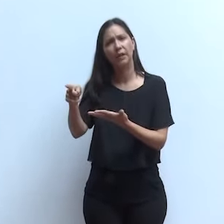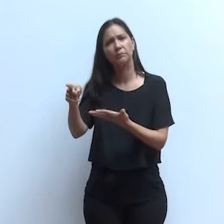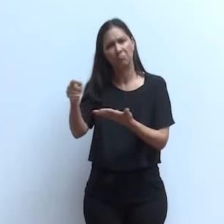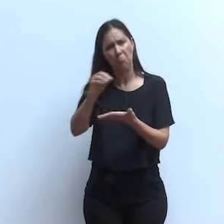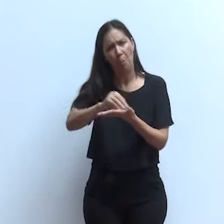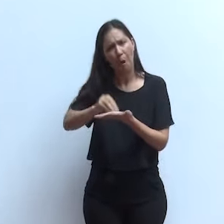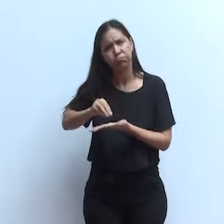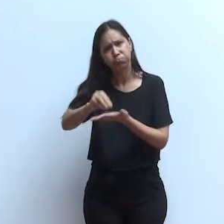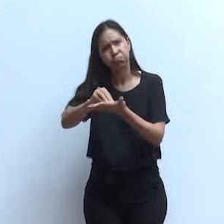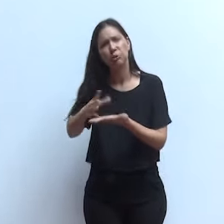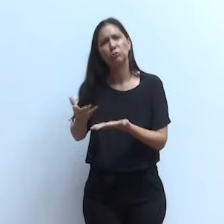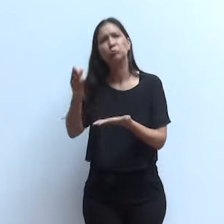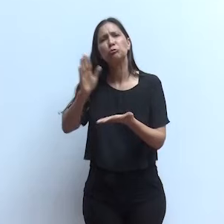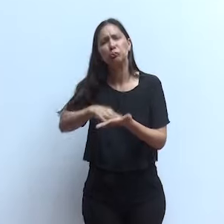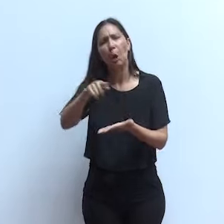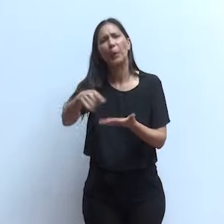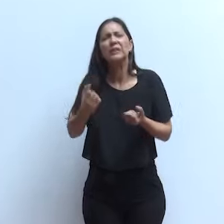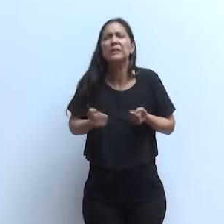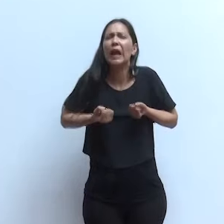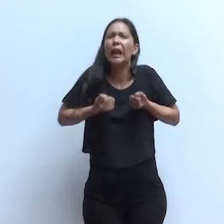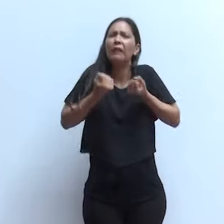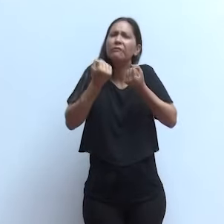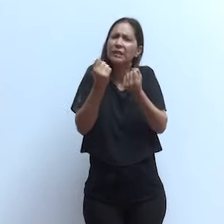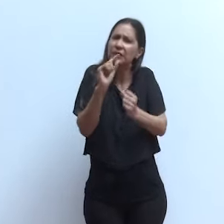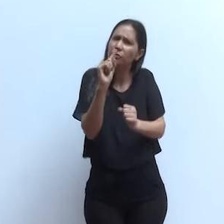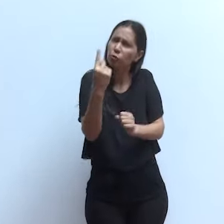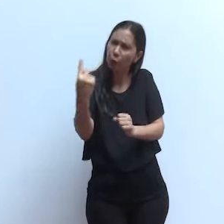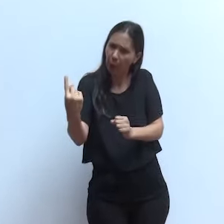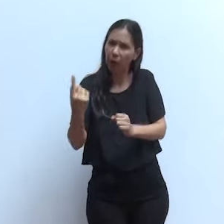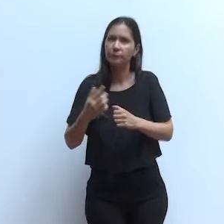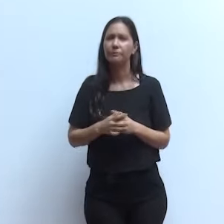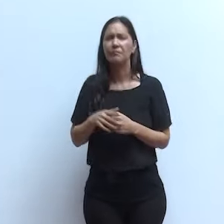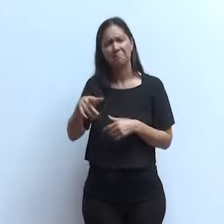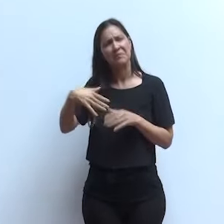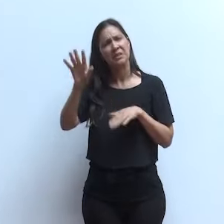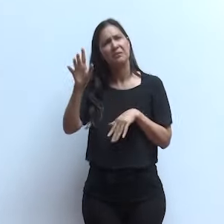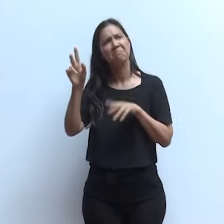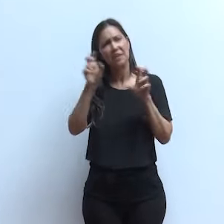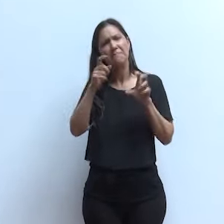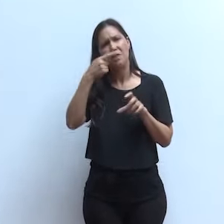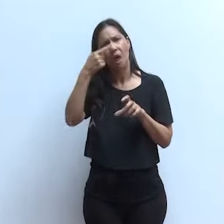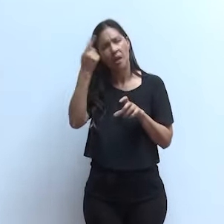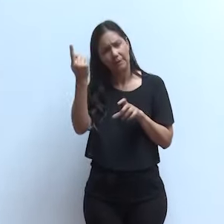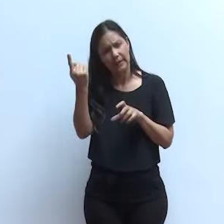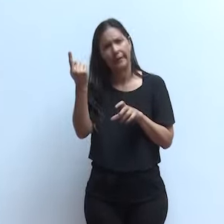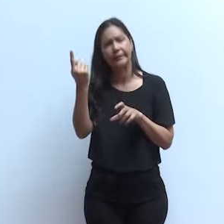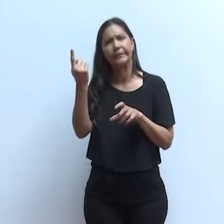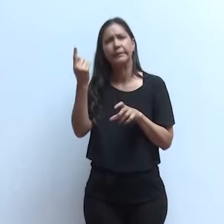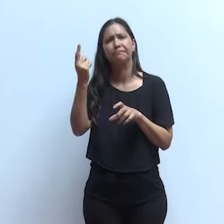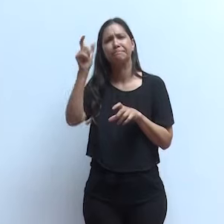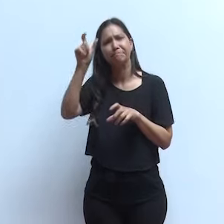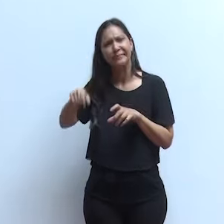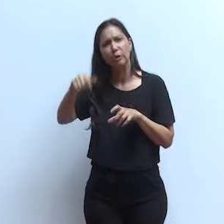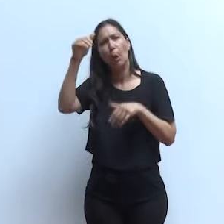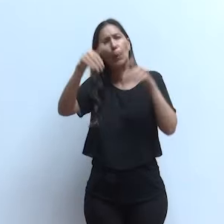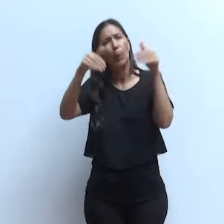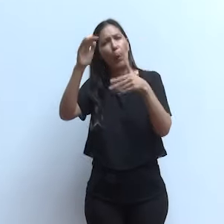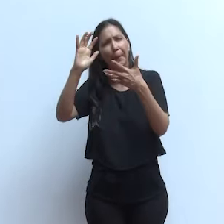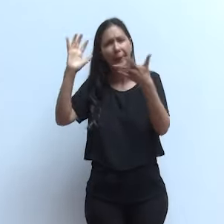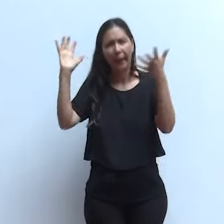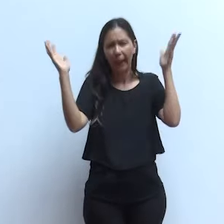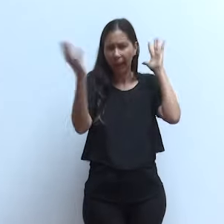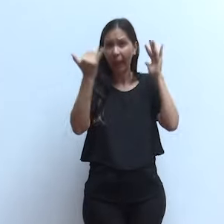interesantes quiero decir el el en el voto de mi ley hay hay lugar para los que están llenos